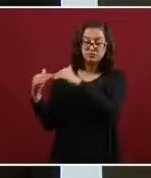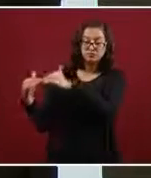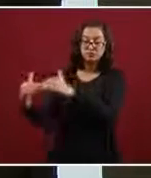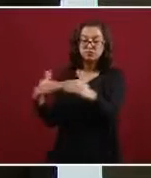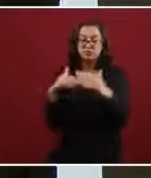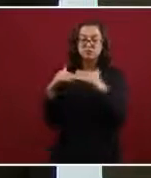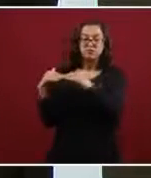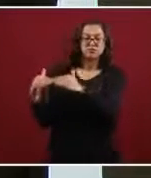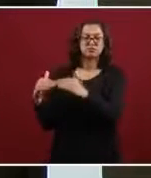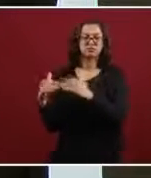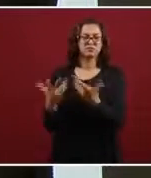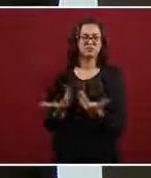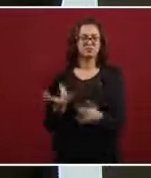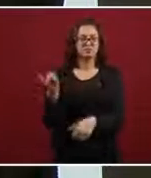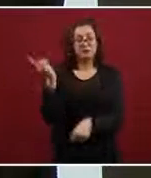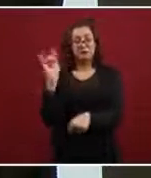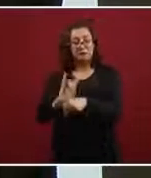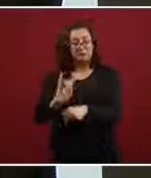no simular,